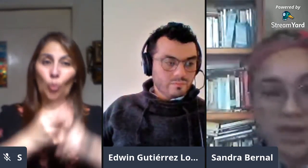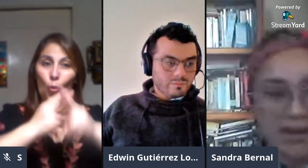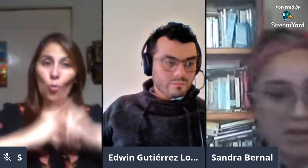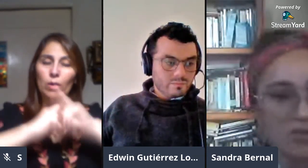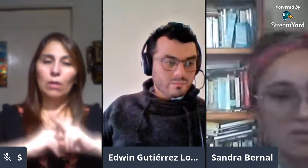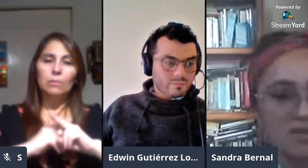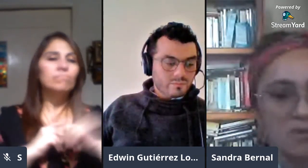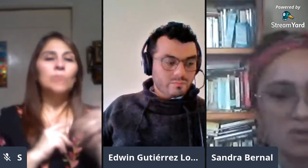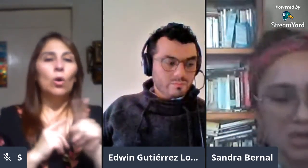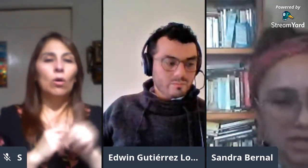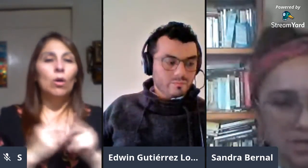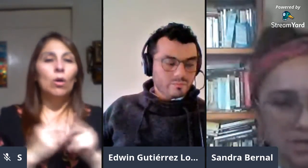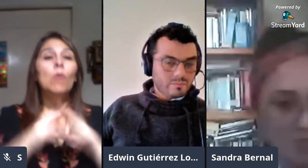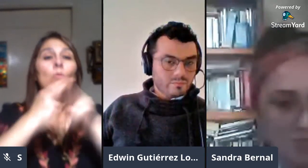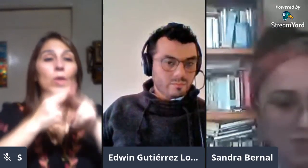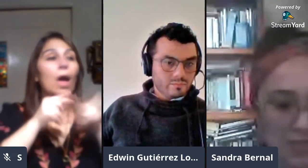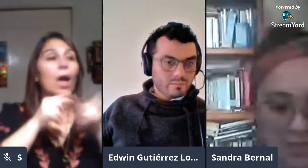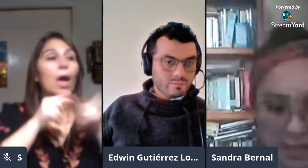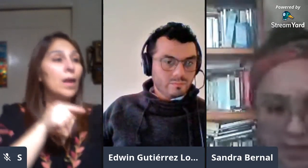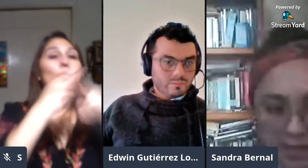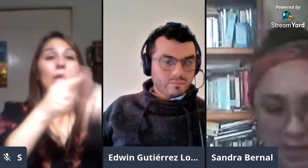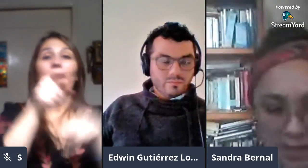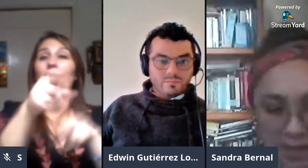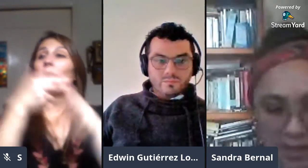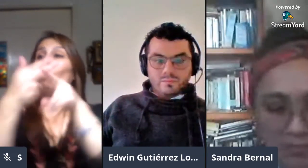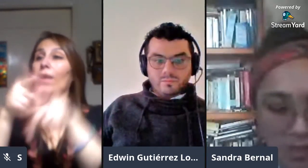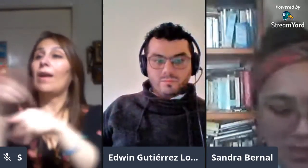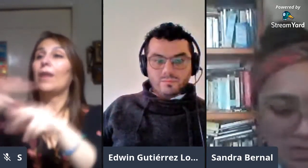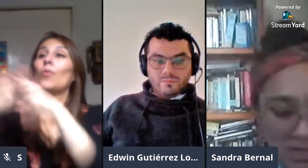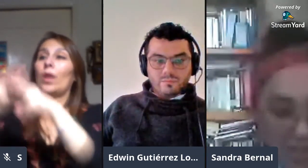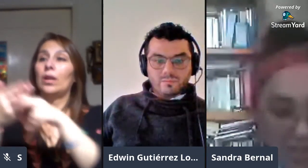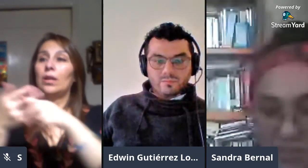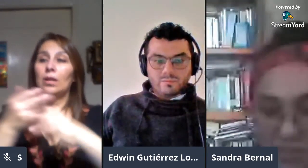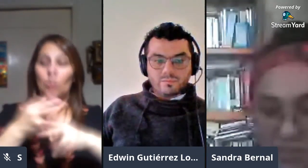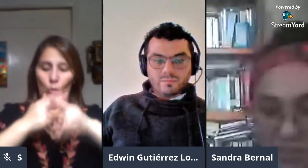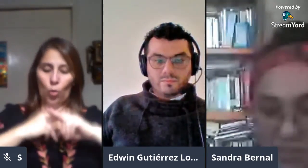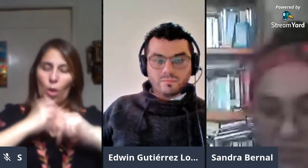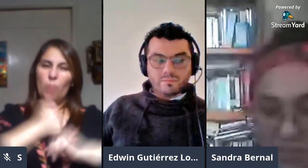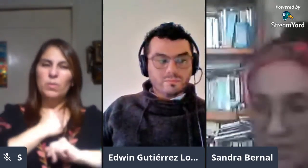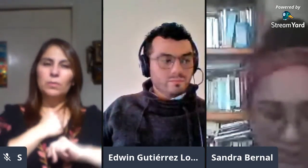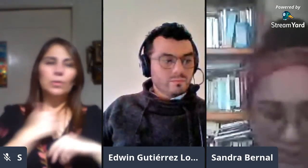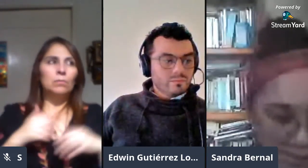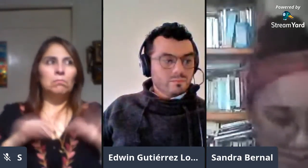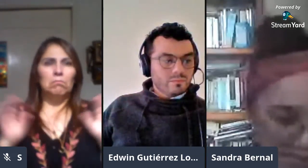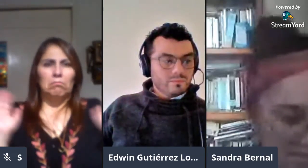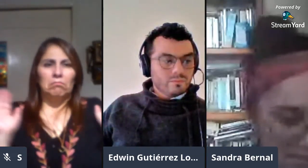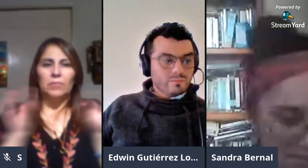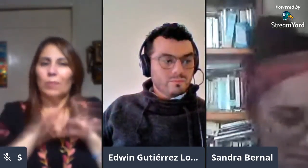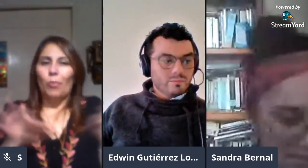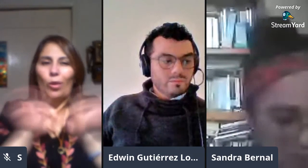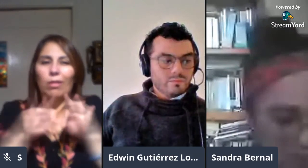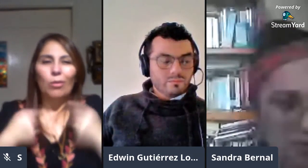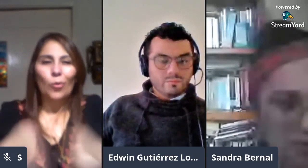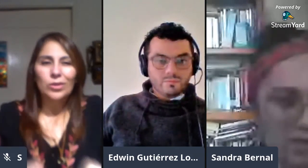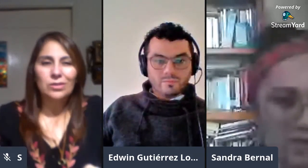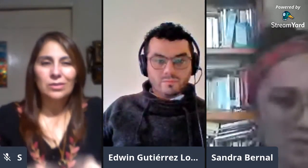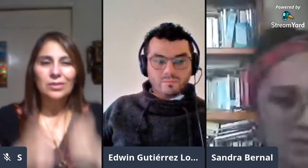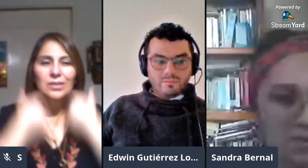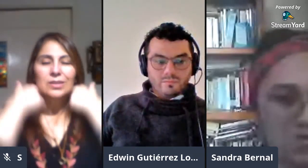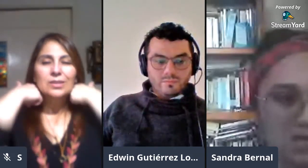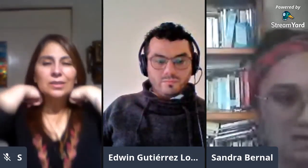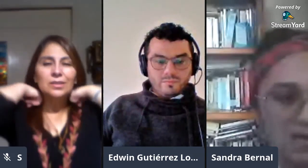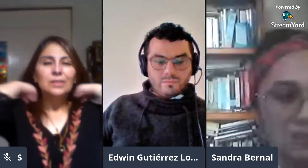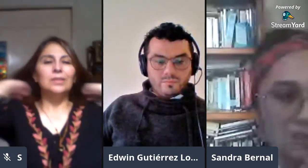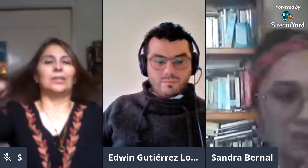necesidad de cuidar a los demás, de proteger a los demás. Las mujeres de organizaciones sociales están todo el tiempo, y además es que las veo todo el tiempo,